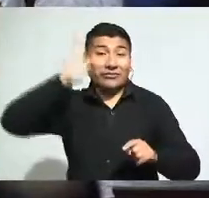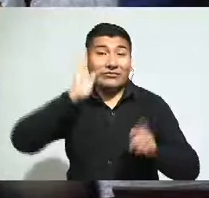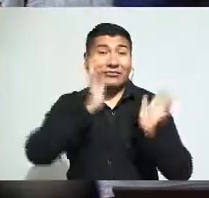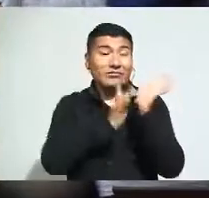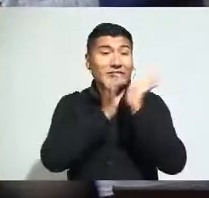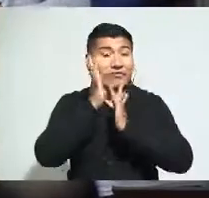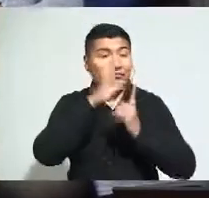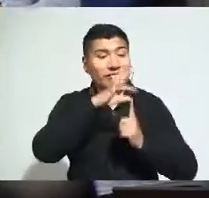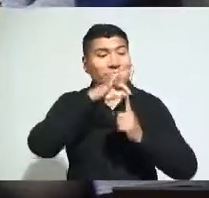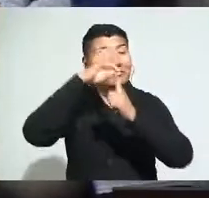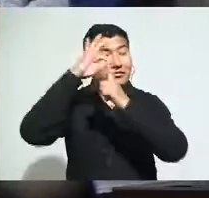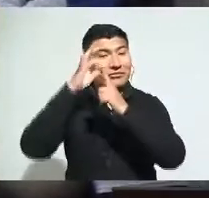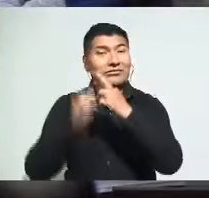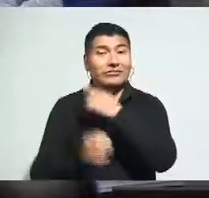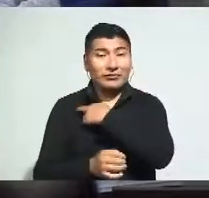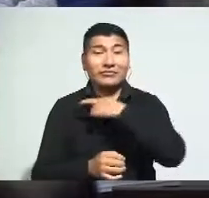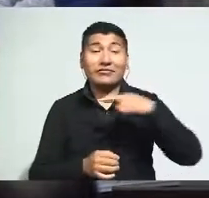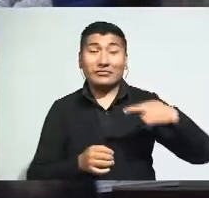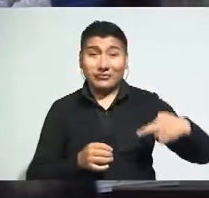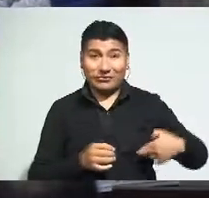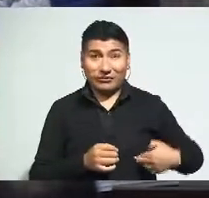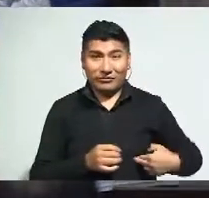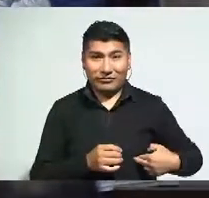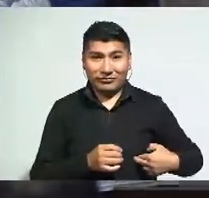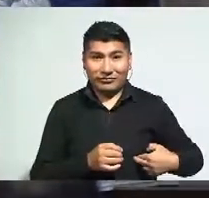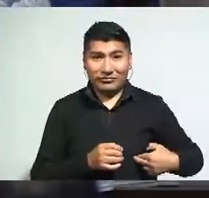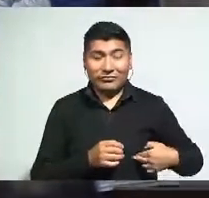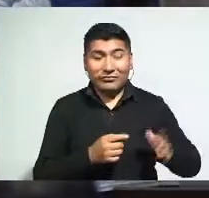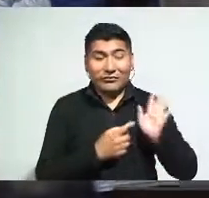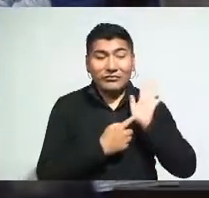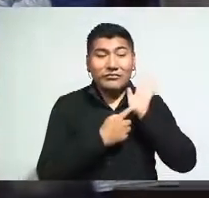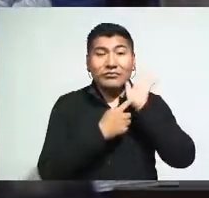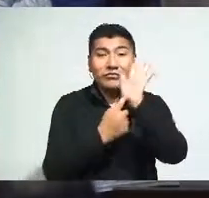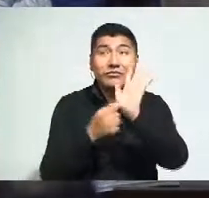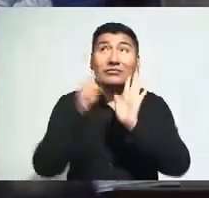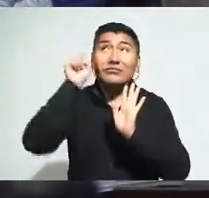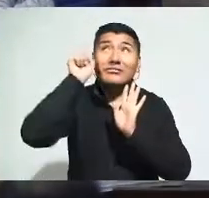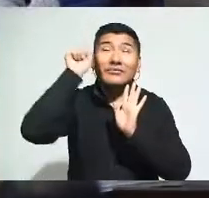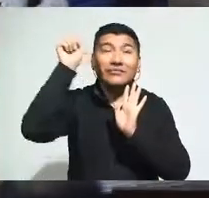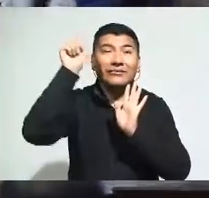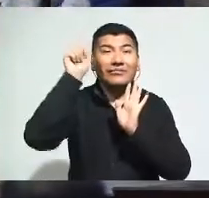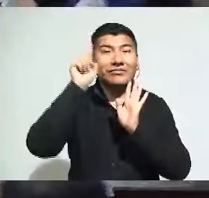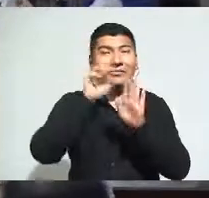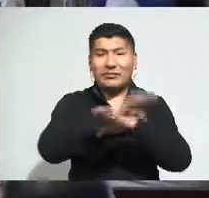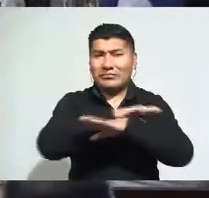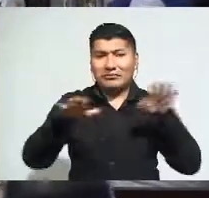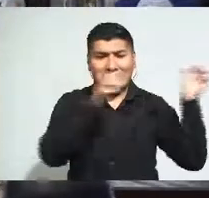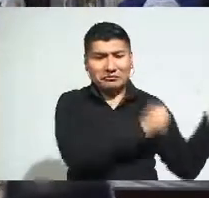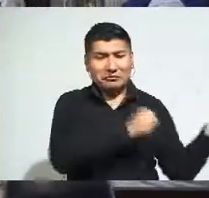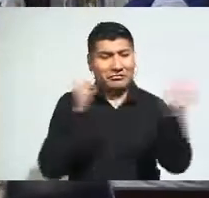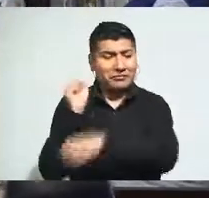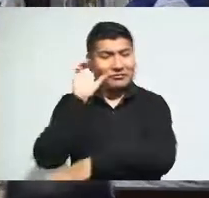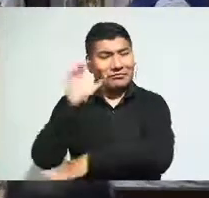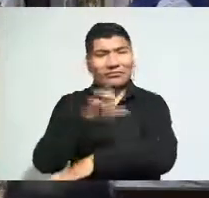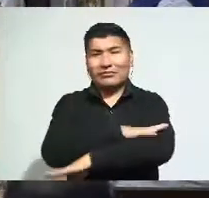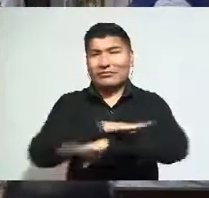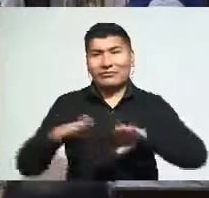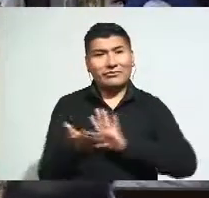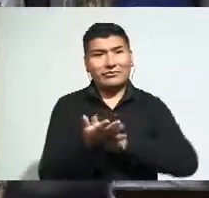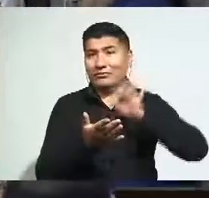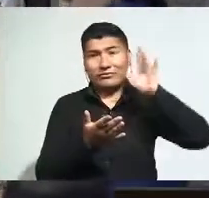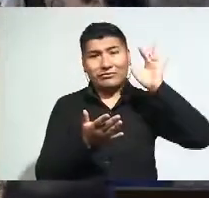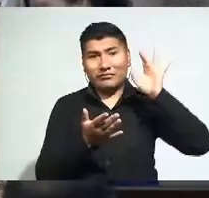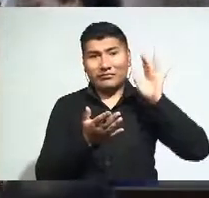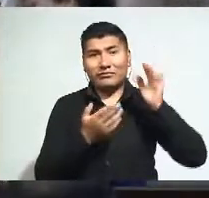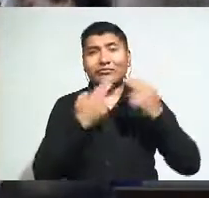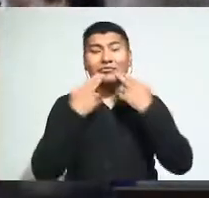el rey se muestra sin poder y sin gloria está en